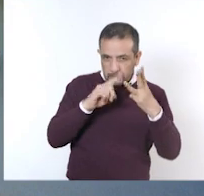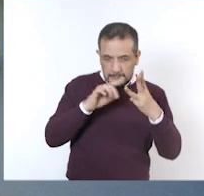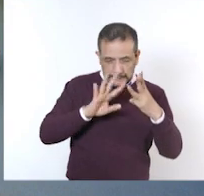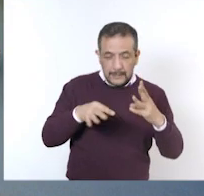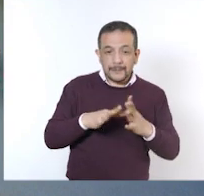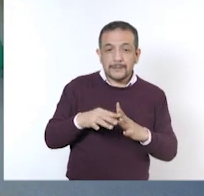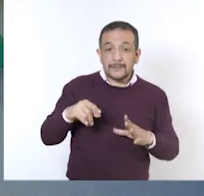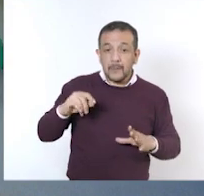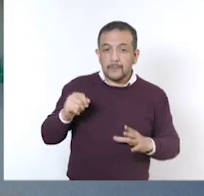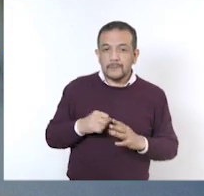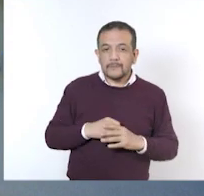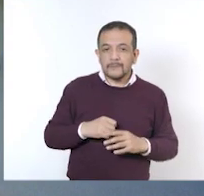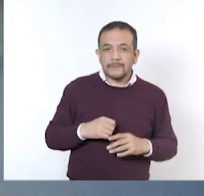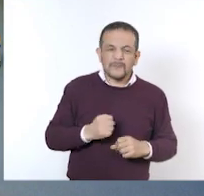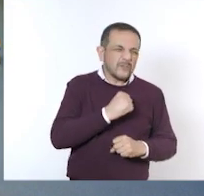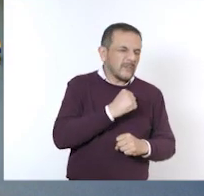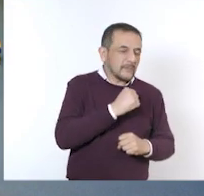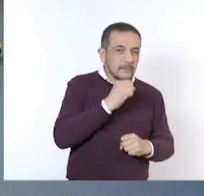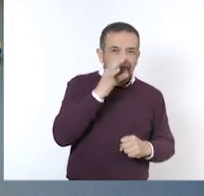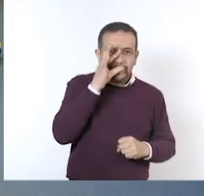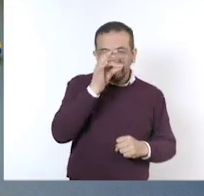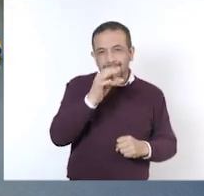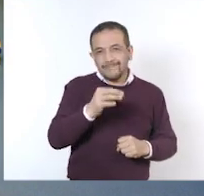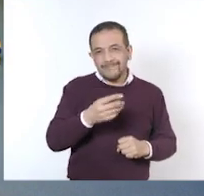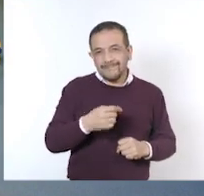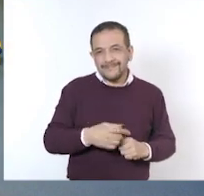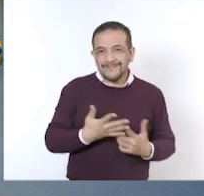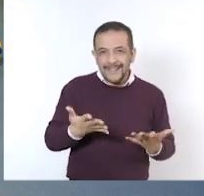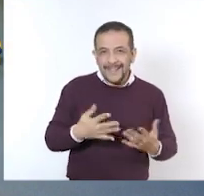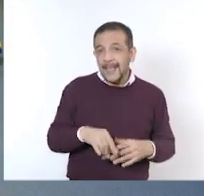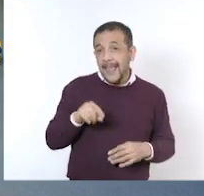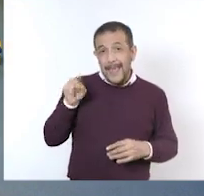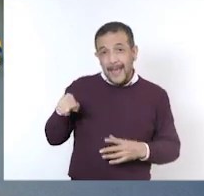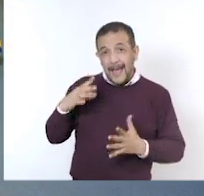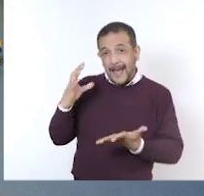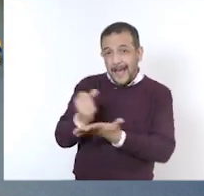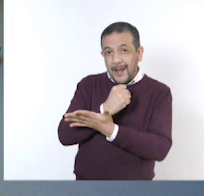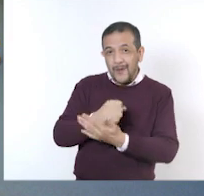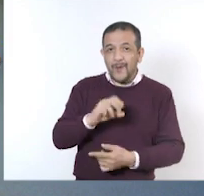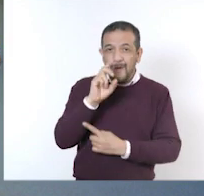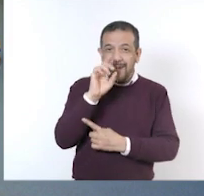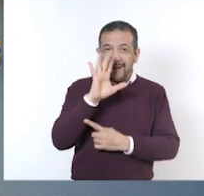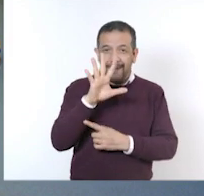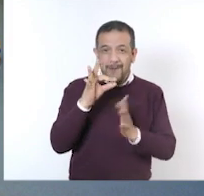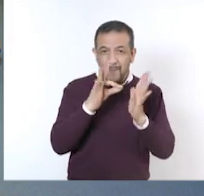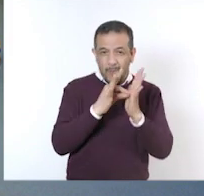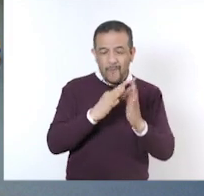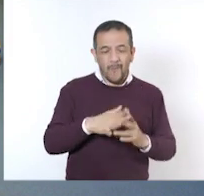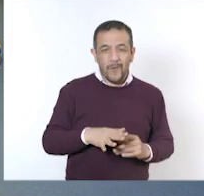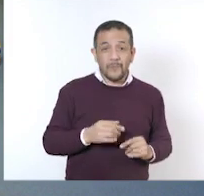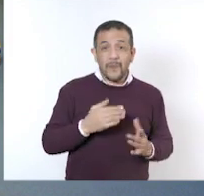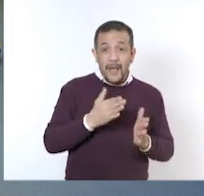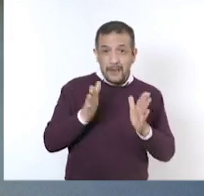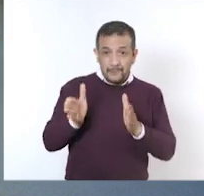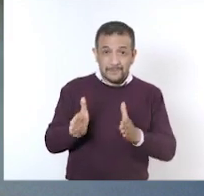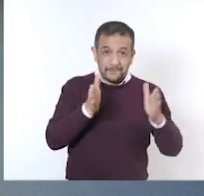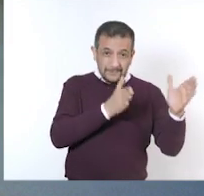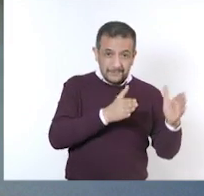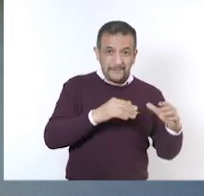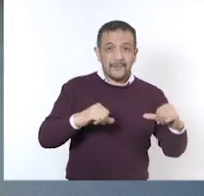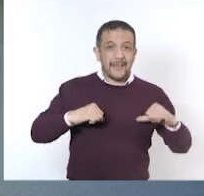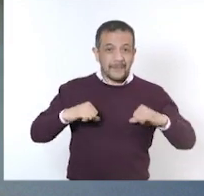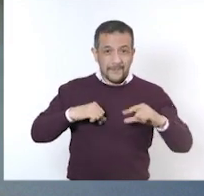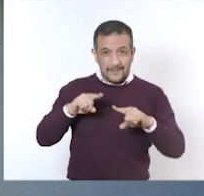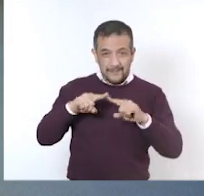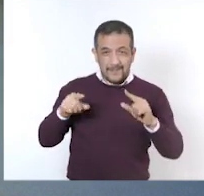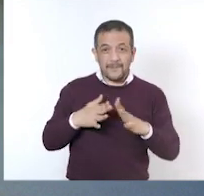Último tiro, Jesús. Venga, vamos, rápido. Venga. ¡Uy! Nada. Casi 35 puntos, Jesús. Me quedé en 35. Vamos a pasar